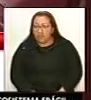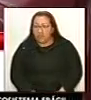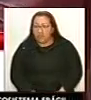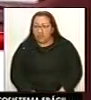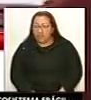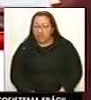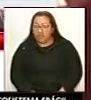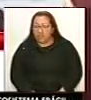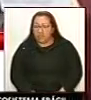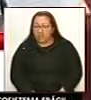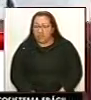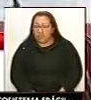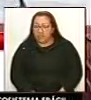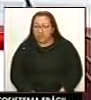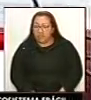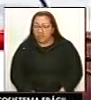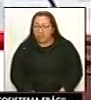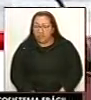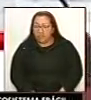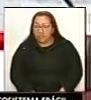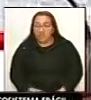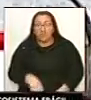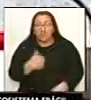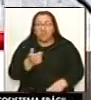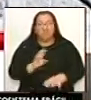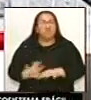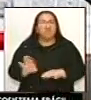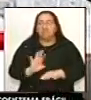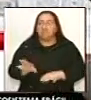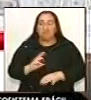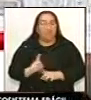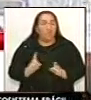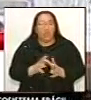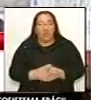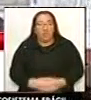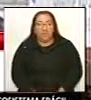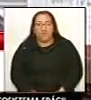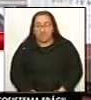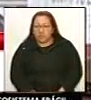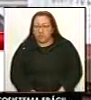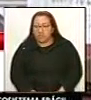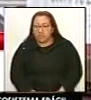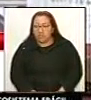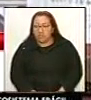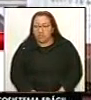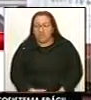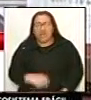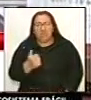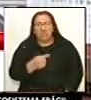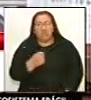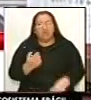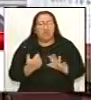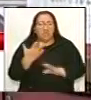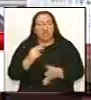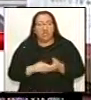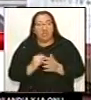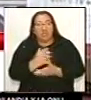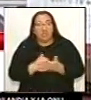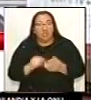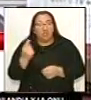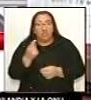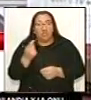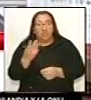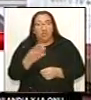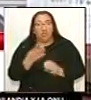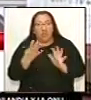2017. Los demás se excluyeron, porque creo que eran 115, se excluyeron y quedaron solamente